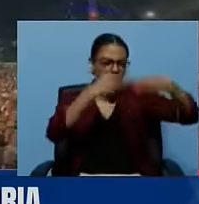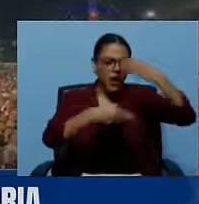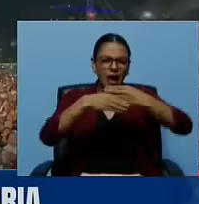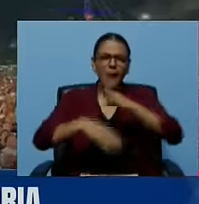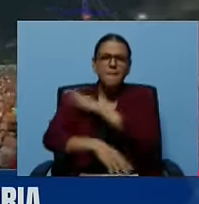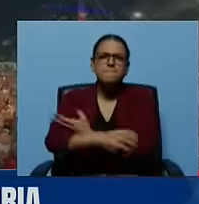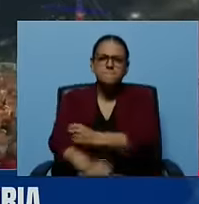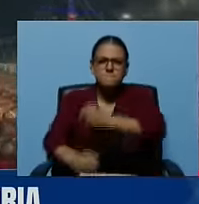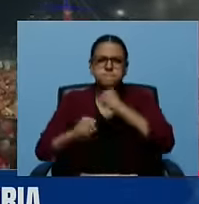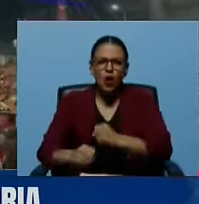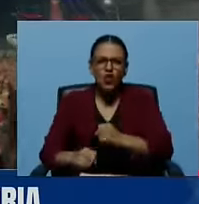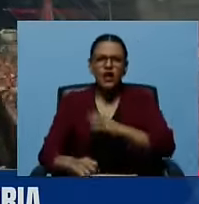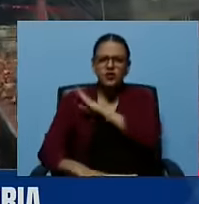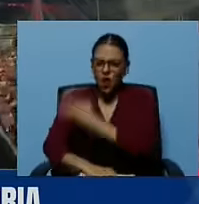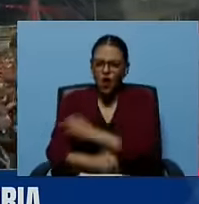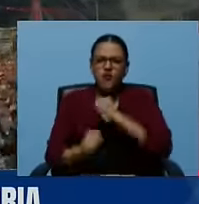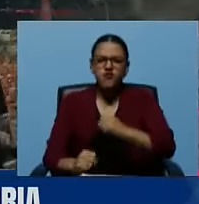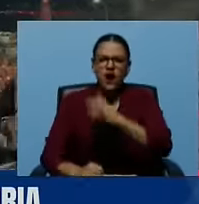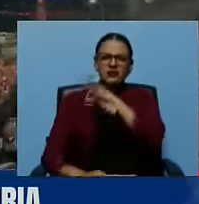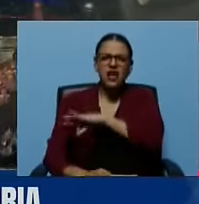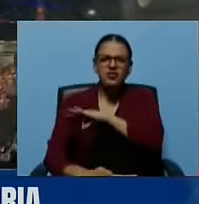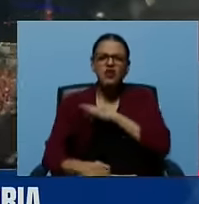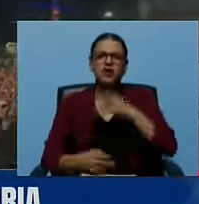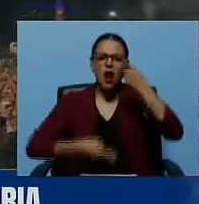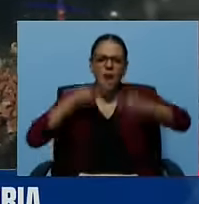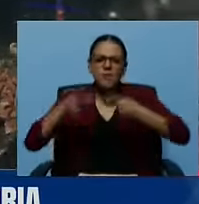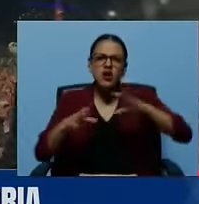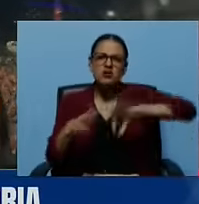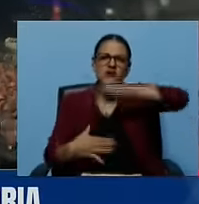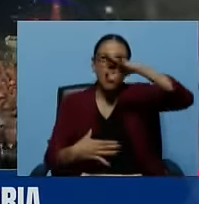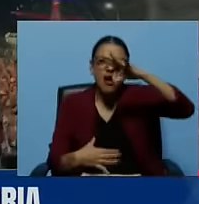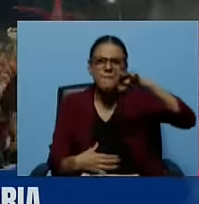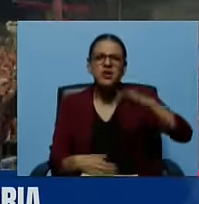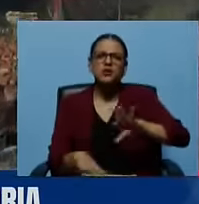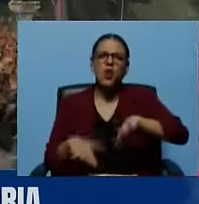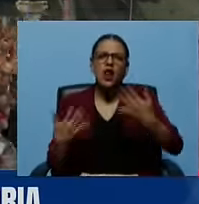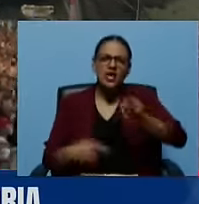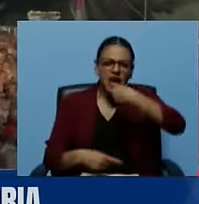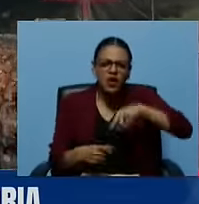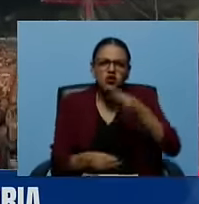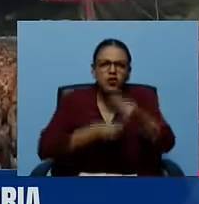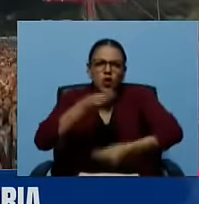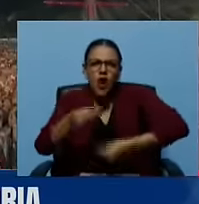de fuerzas sociales, políticas y espirituales que cohesione